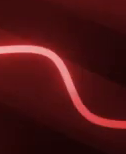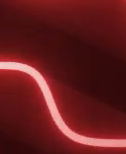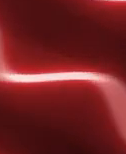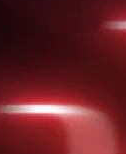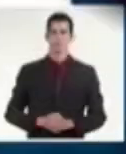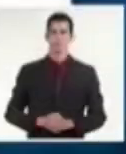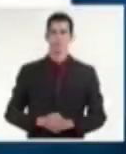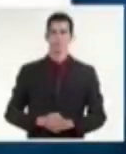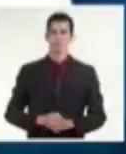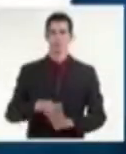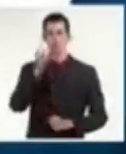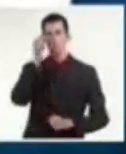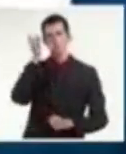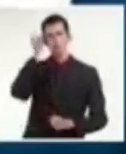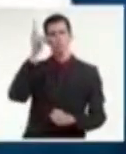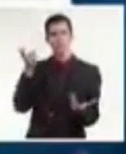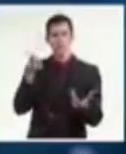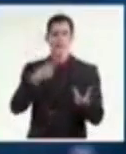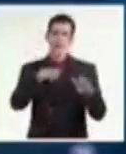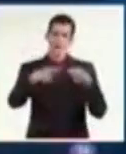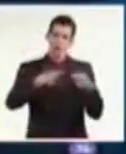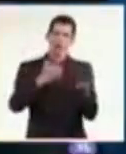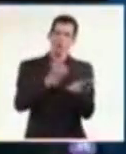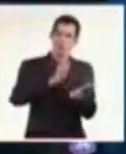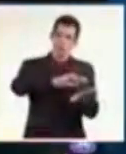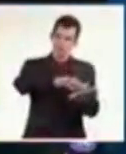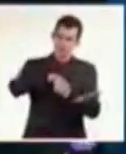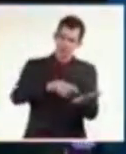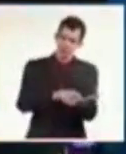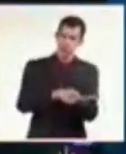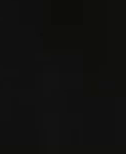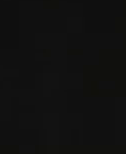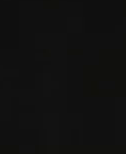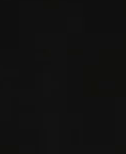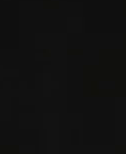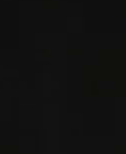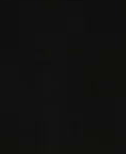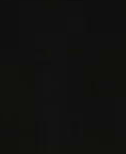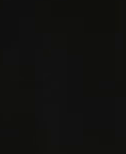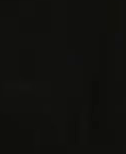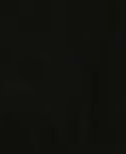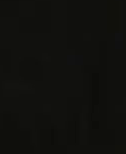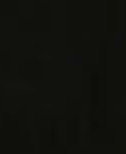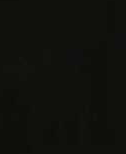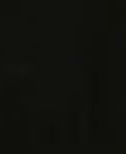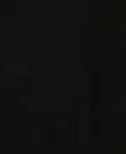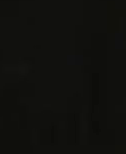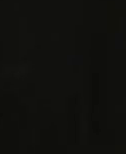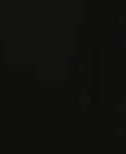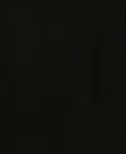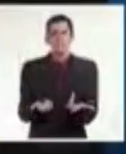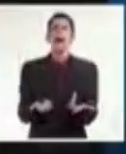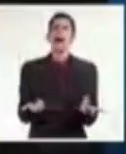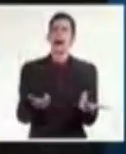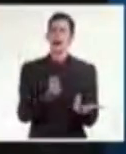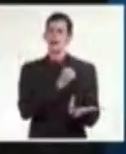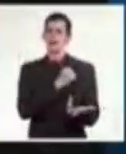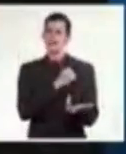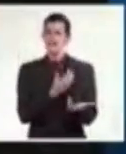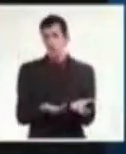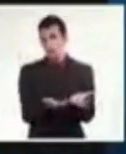arreglan. Vamos a seguir. LCC. Promueve a través de canales de redes sociales acciones de